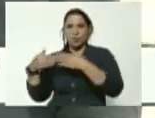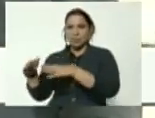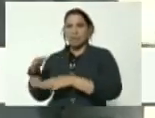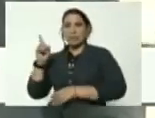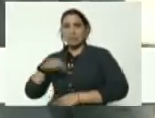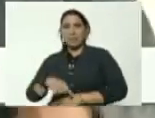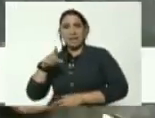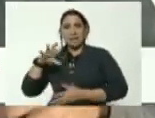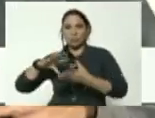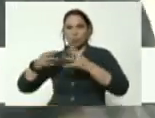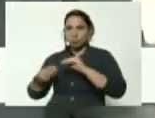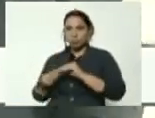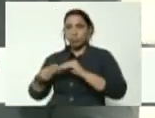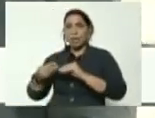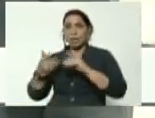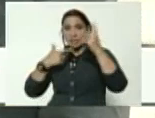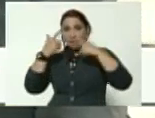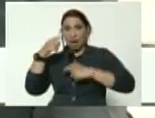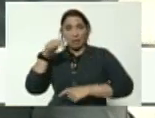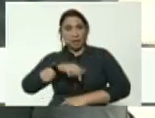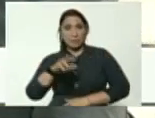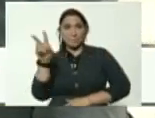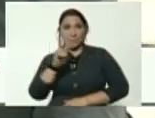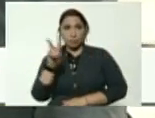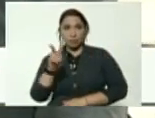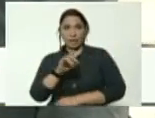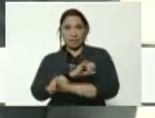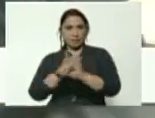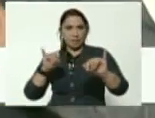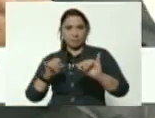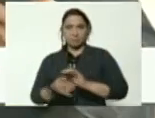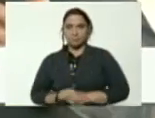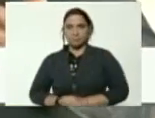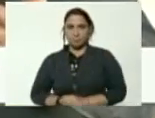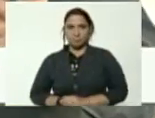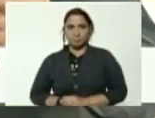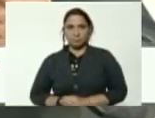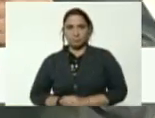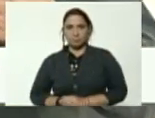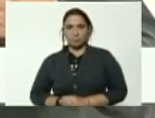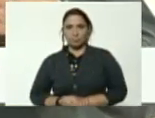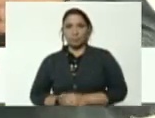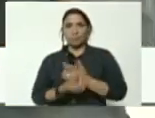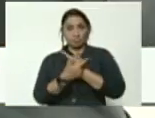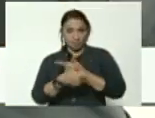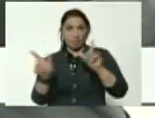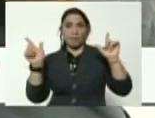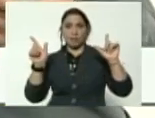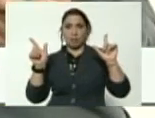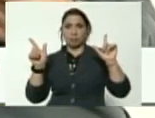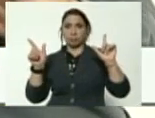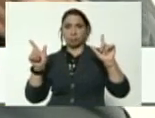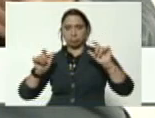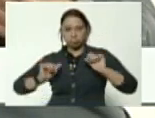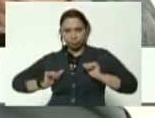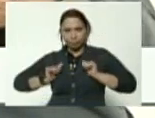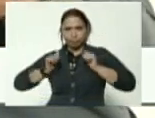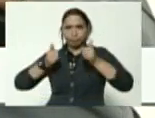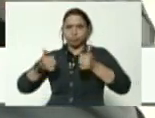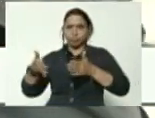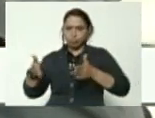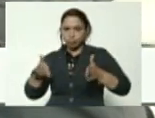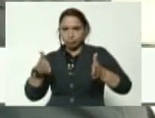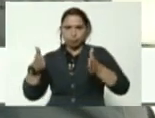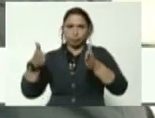el comandante Chávez en Venezuela ya está en libertad y está iniciando su camino a